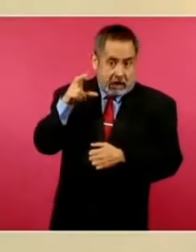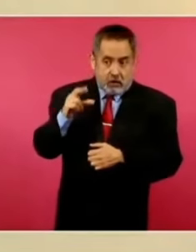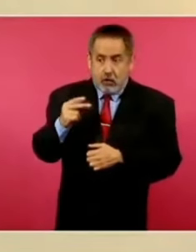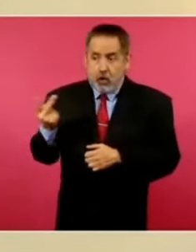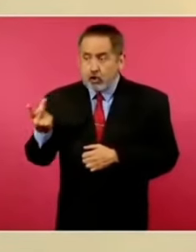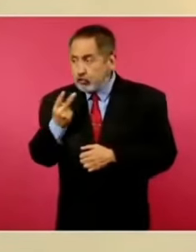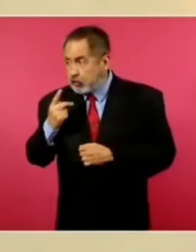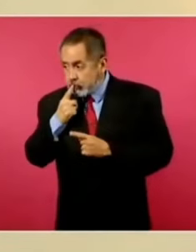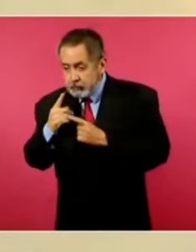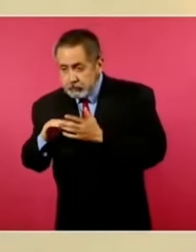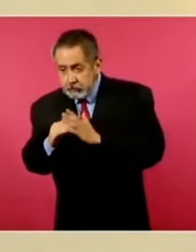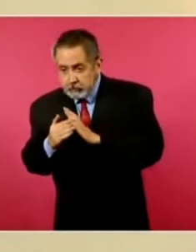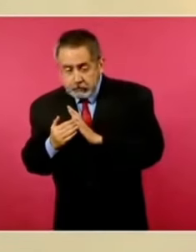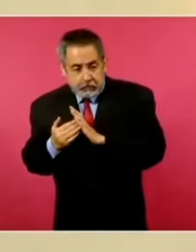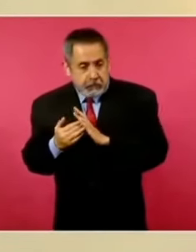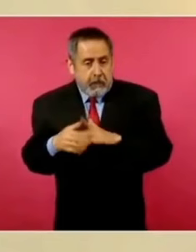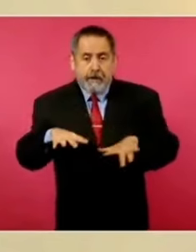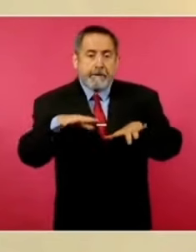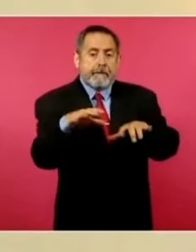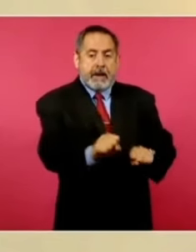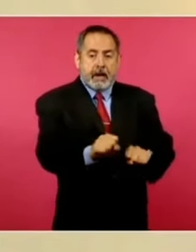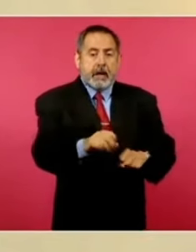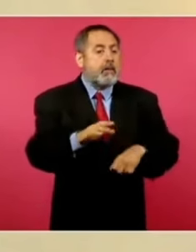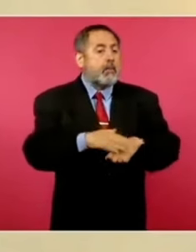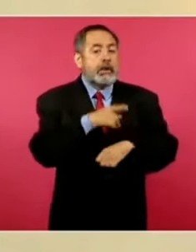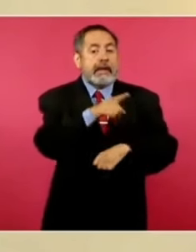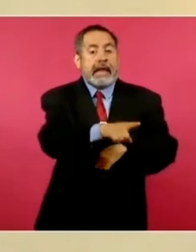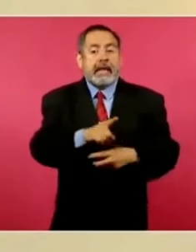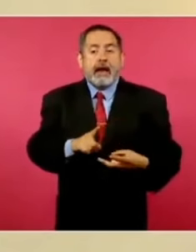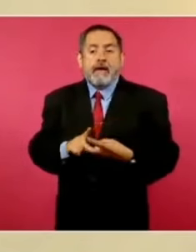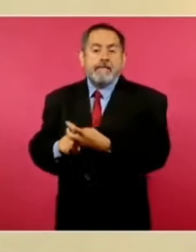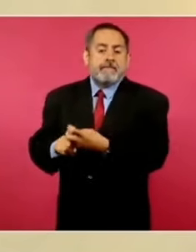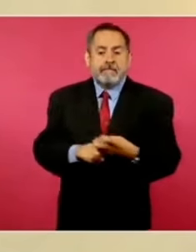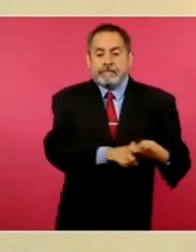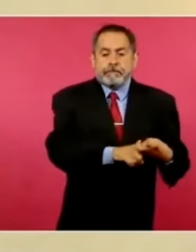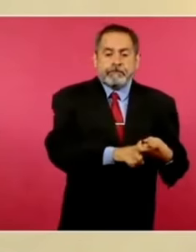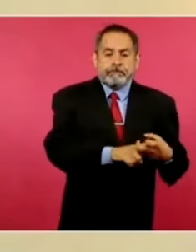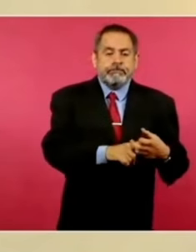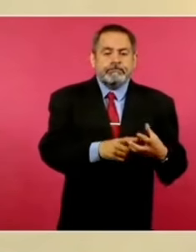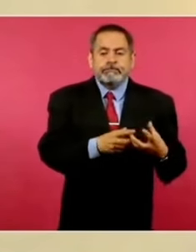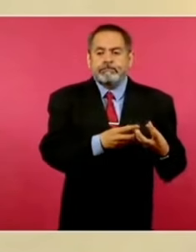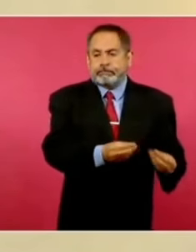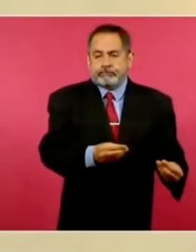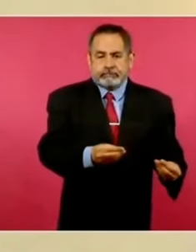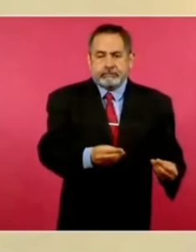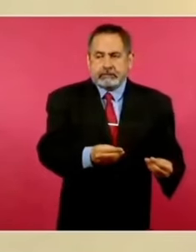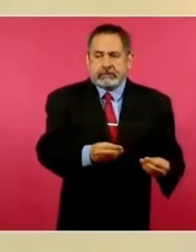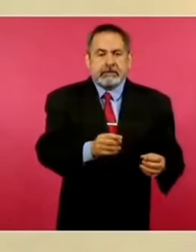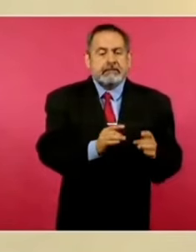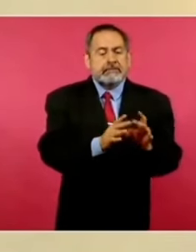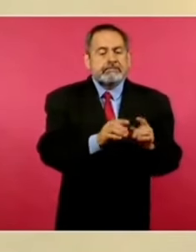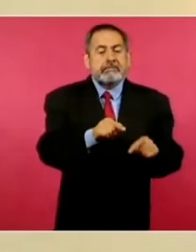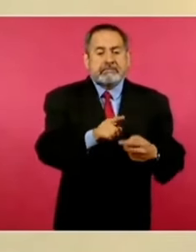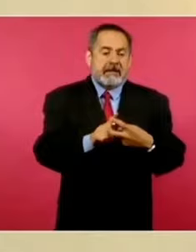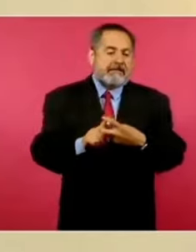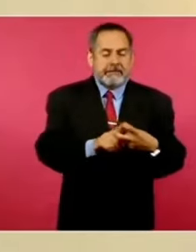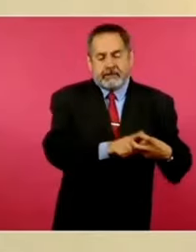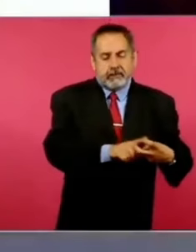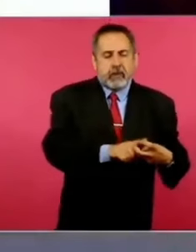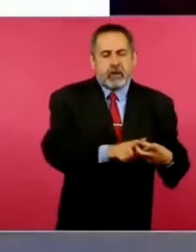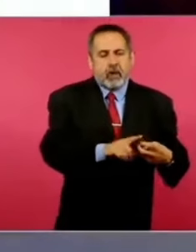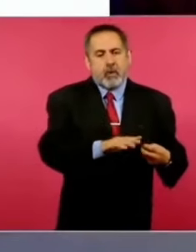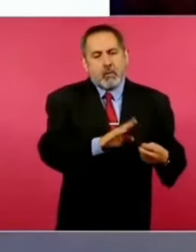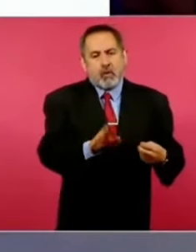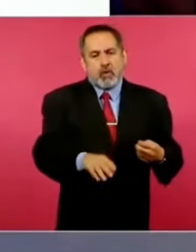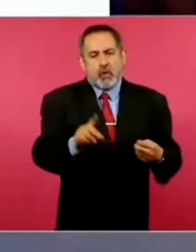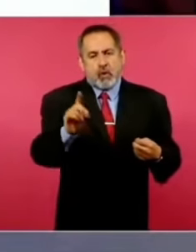cumplimentar una orden de aprensión por el delito de secuestro agravado en grado de tentativa inacabada que provocó la muerte de